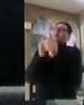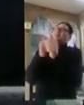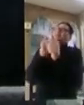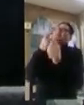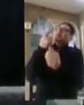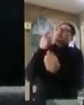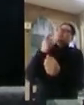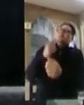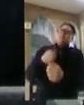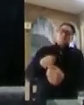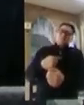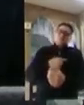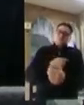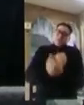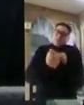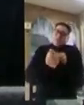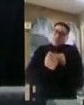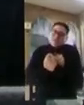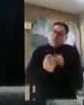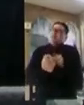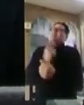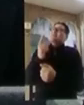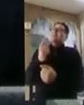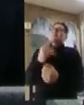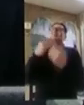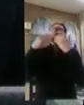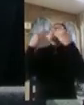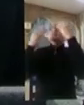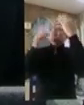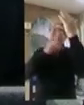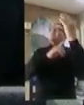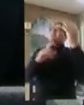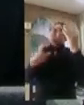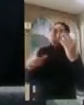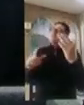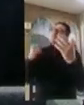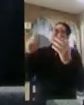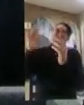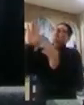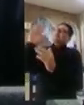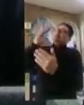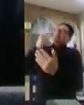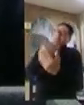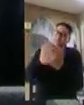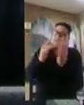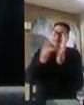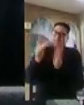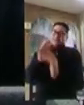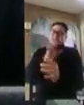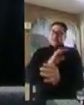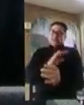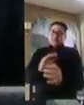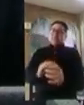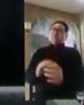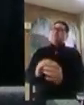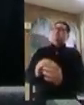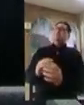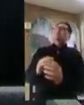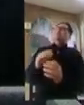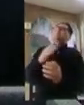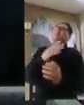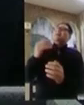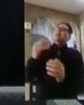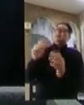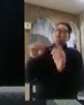oh Dios. Gracias te damos, Señor. Amén y amén. Gracias también te doy, Señor, por la